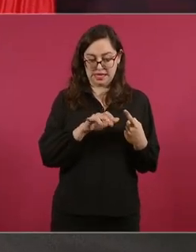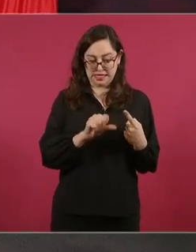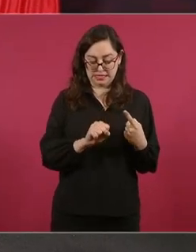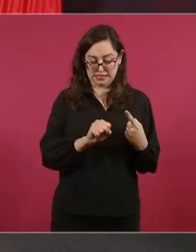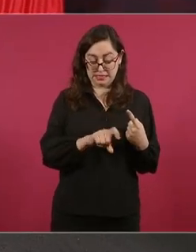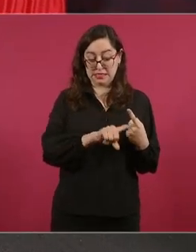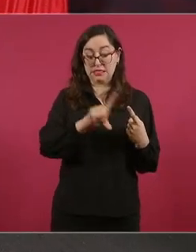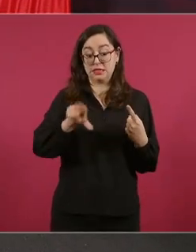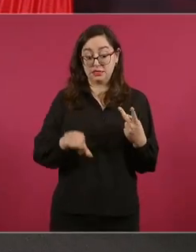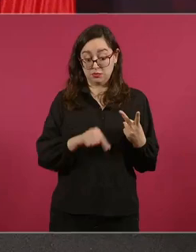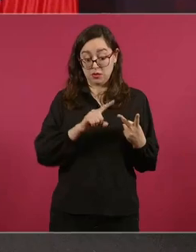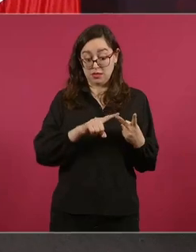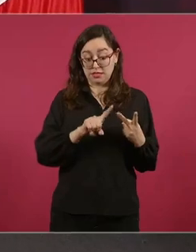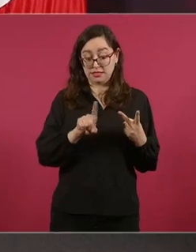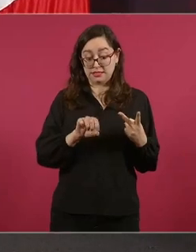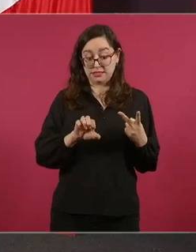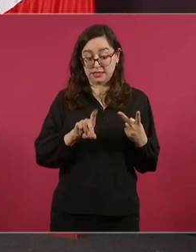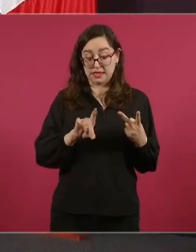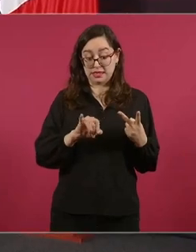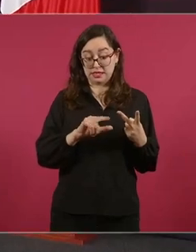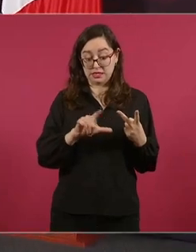Sí. Luego Fox.